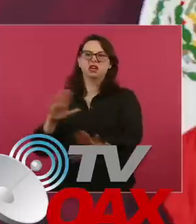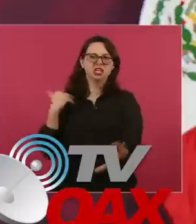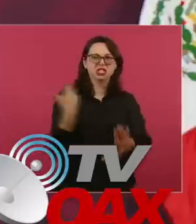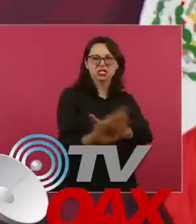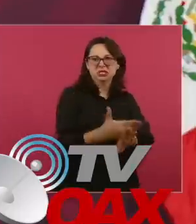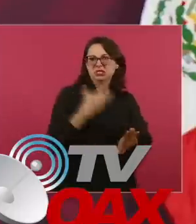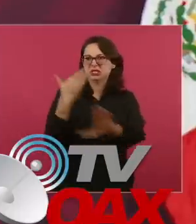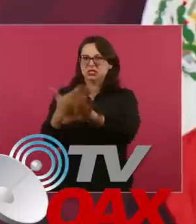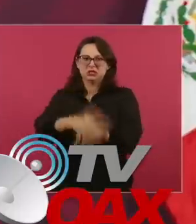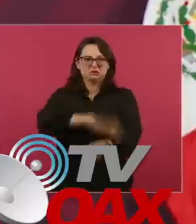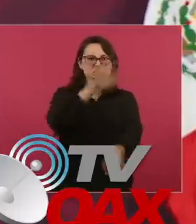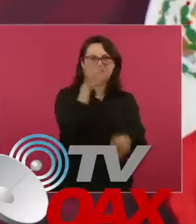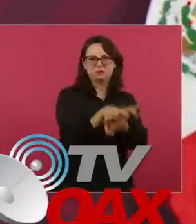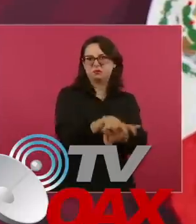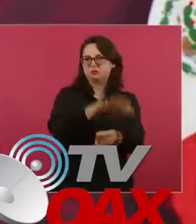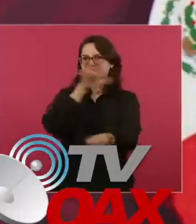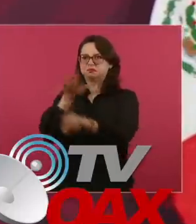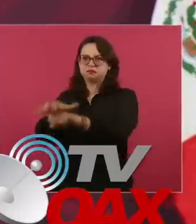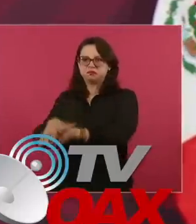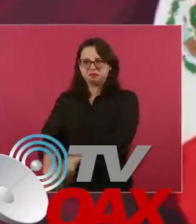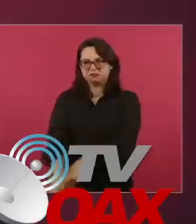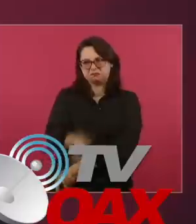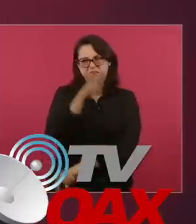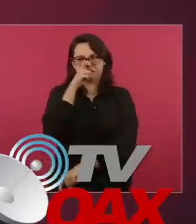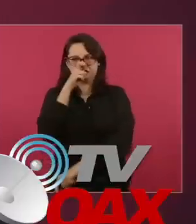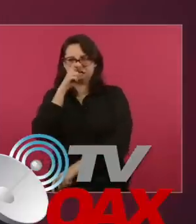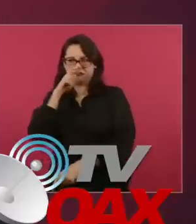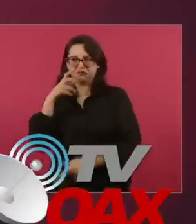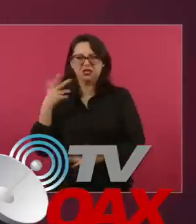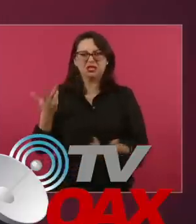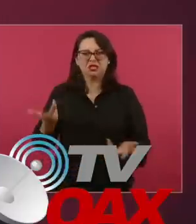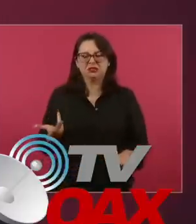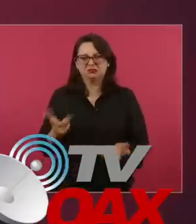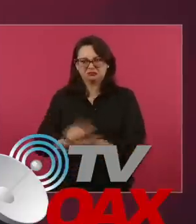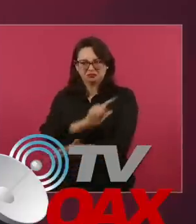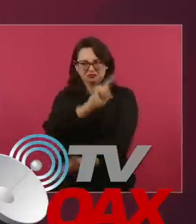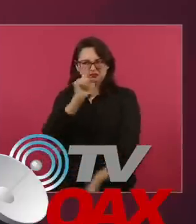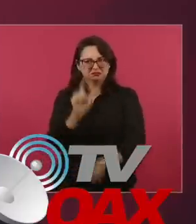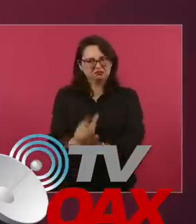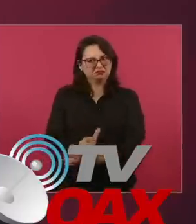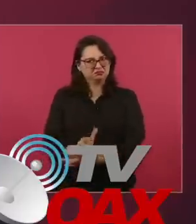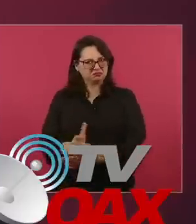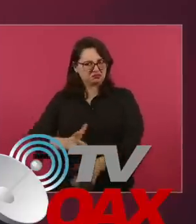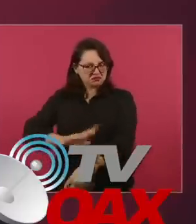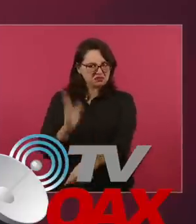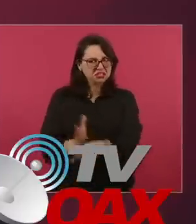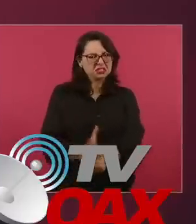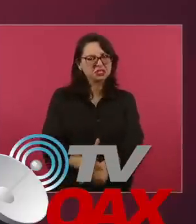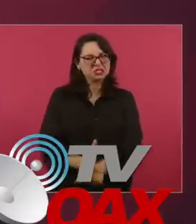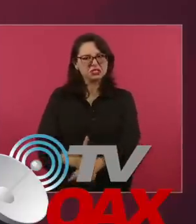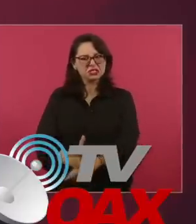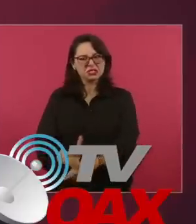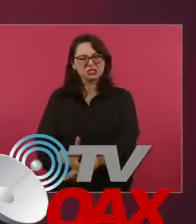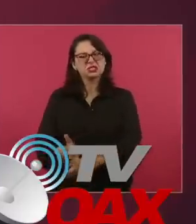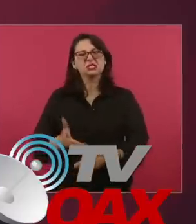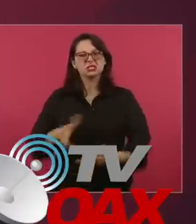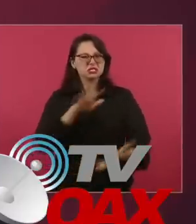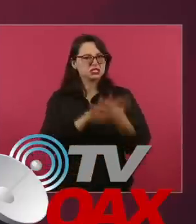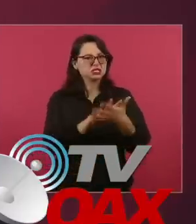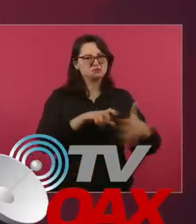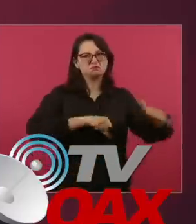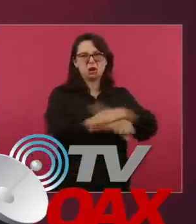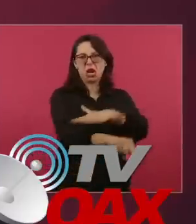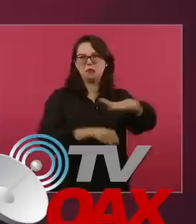con amenazas de mano dura, con leyes más severas, con